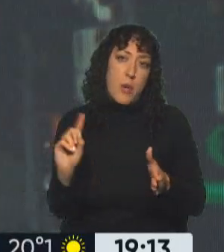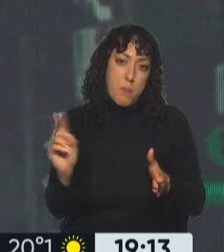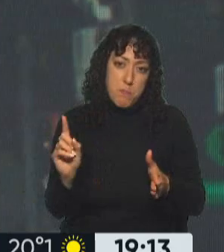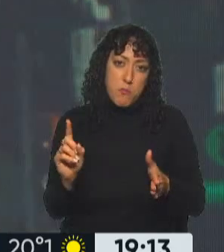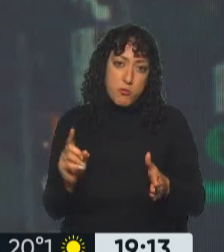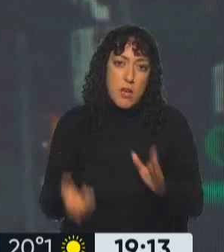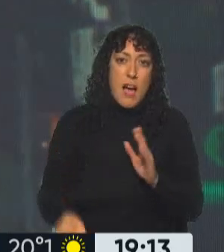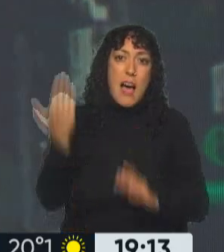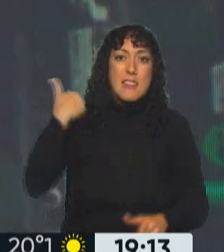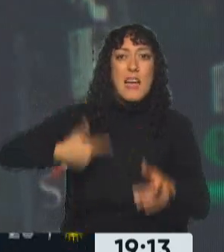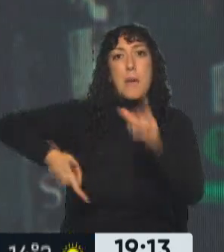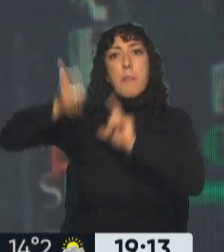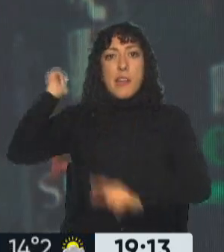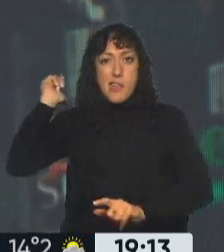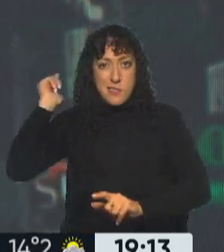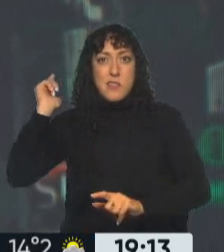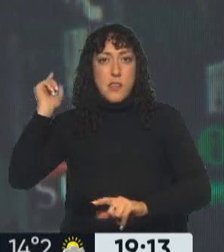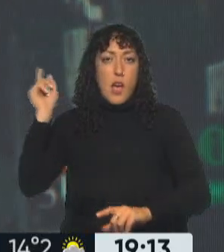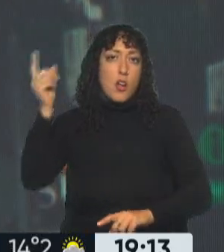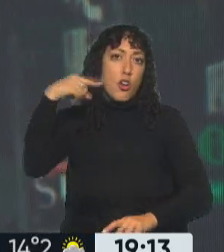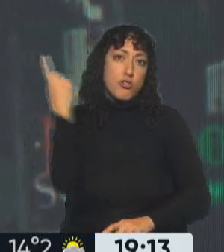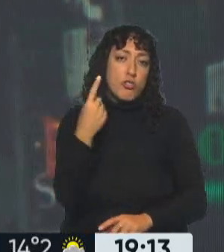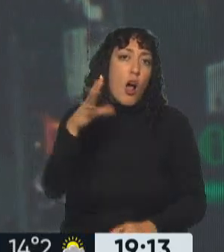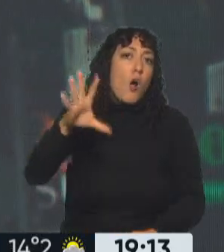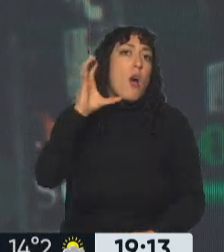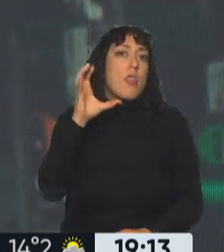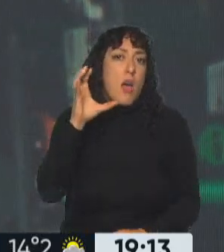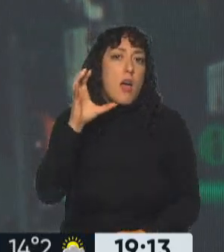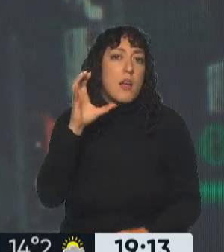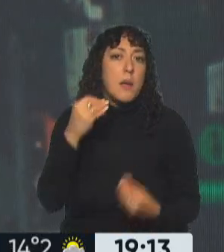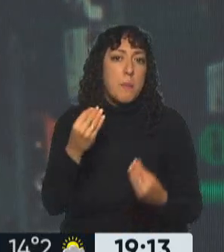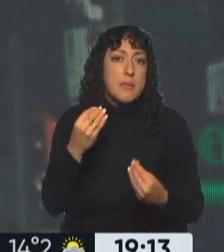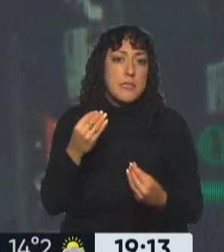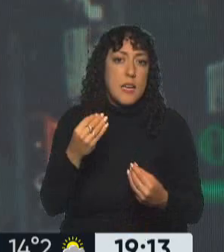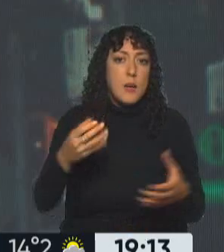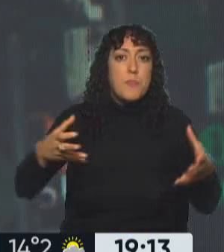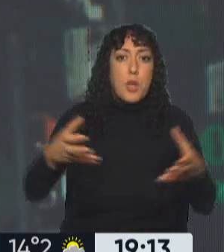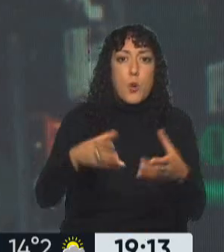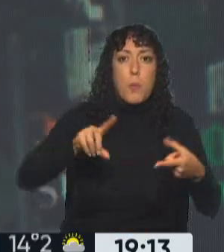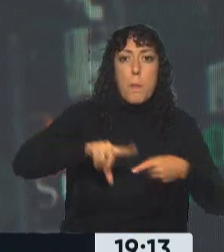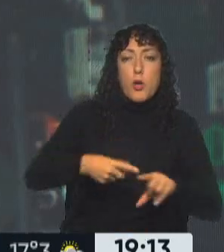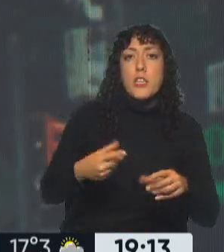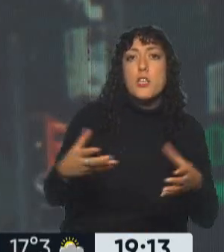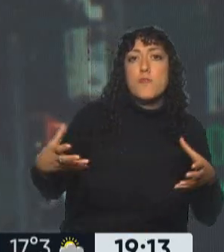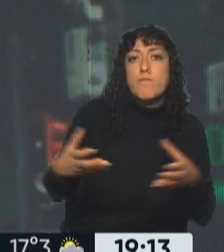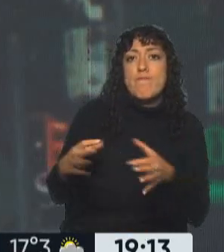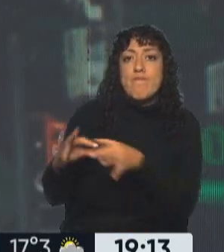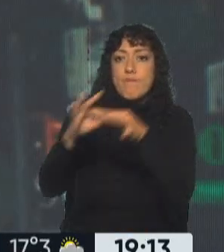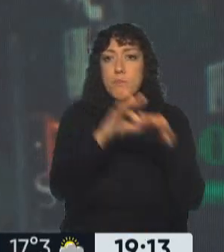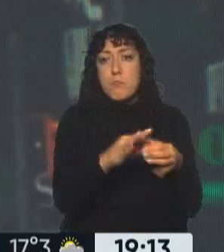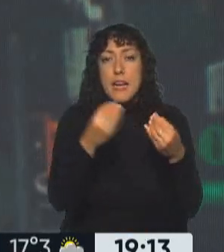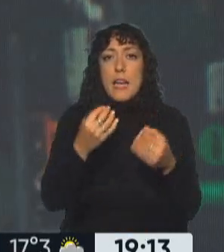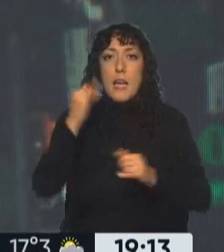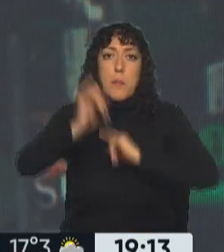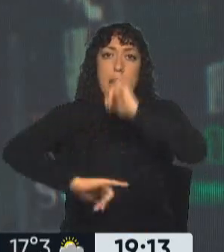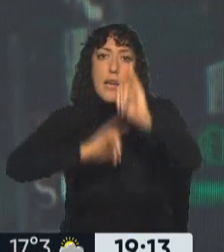que venimos de la pandemia, porque recordemos lo que sucedía en ese tiempo. Se juntaban las fuerzas políticas para comunicar lo que teníamos que hacer,